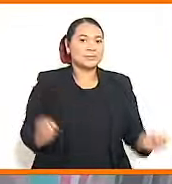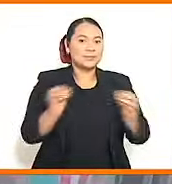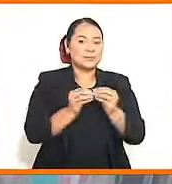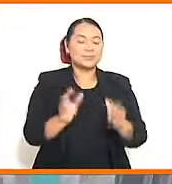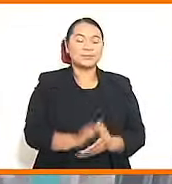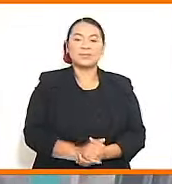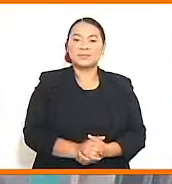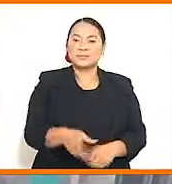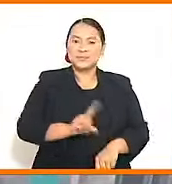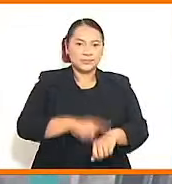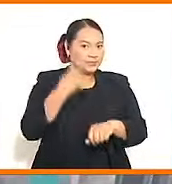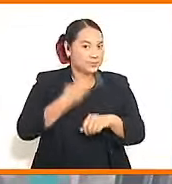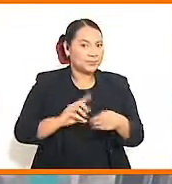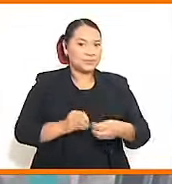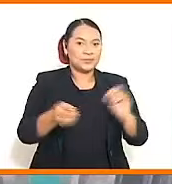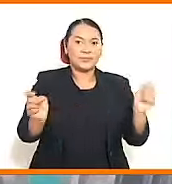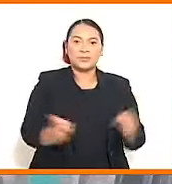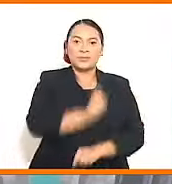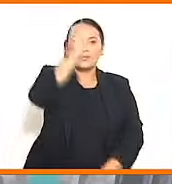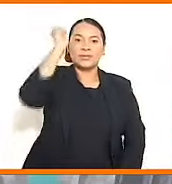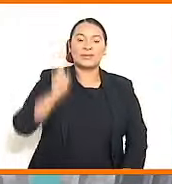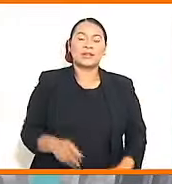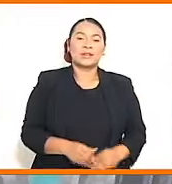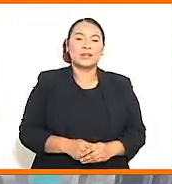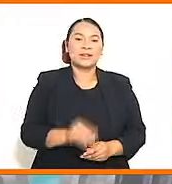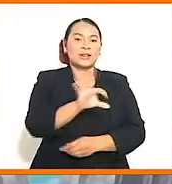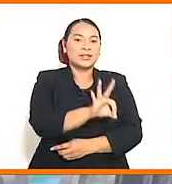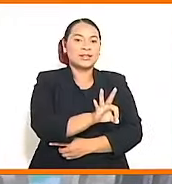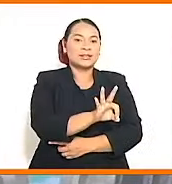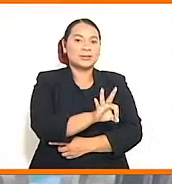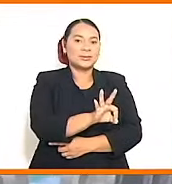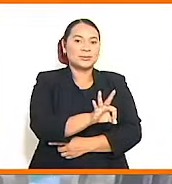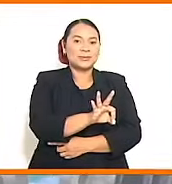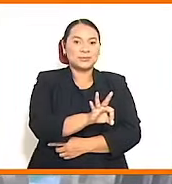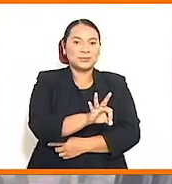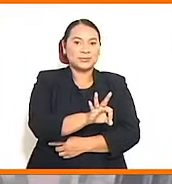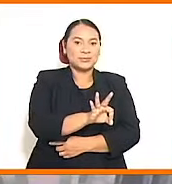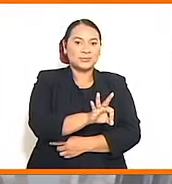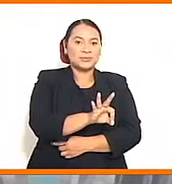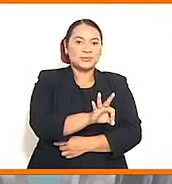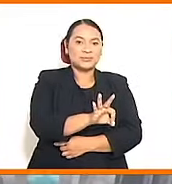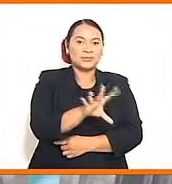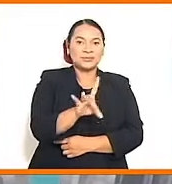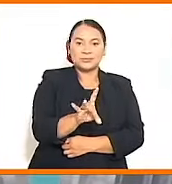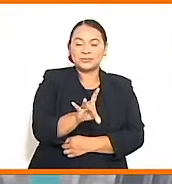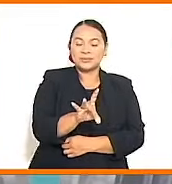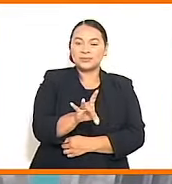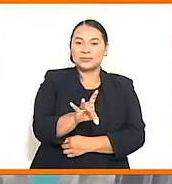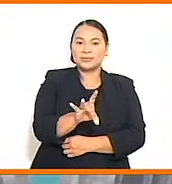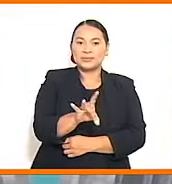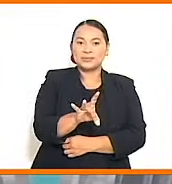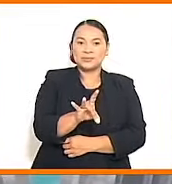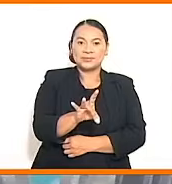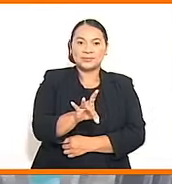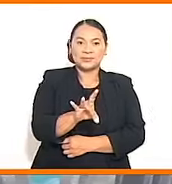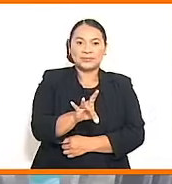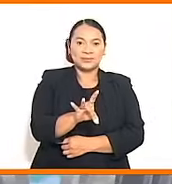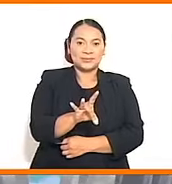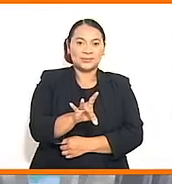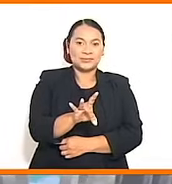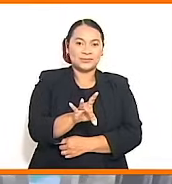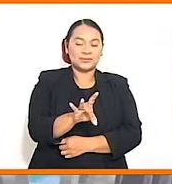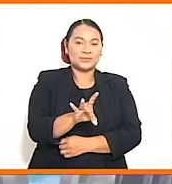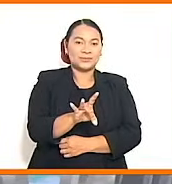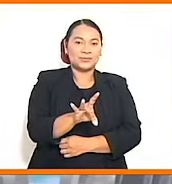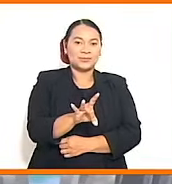conocer ese primer dígito y este es el 9. Segundo dígito ganador, el 8. Tercer y último dígito afortunado y